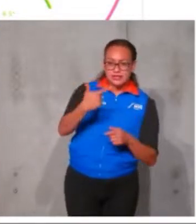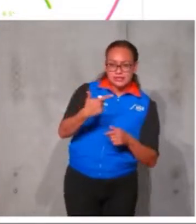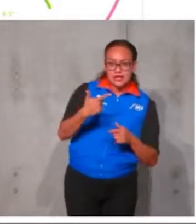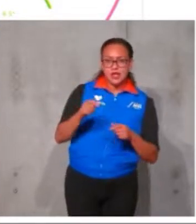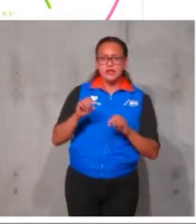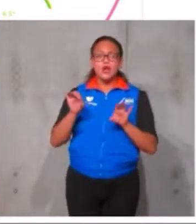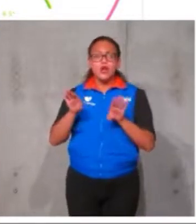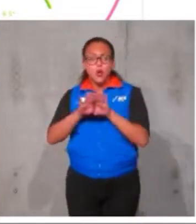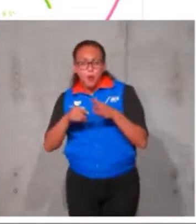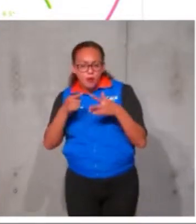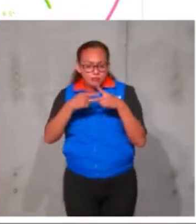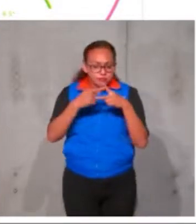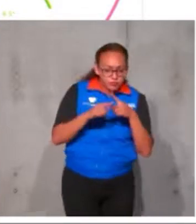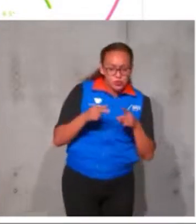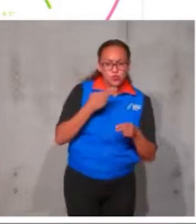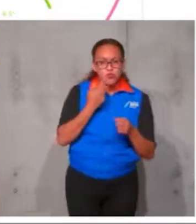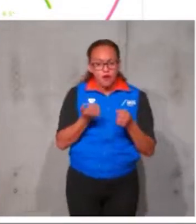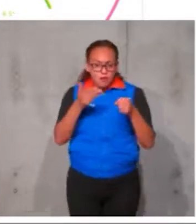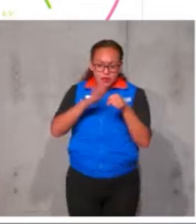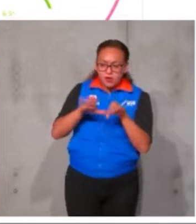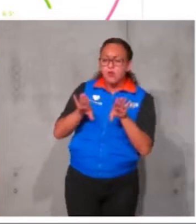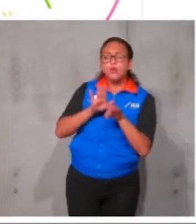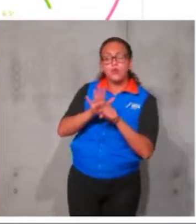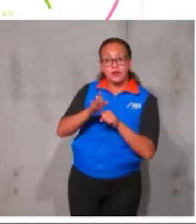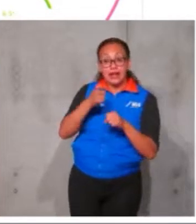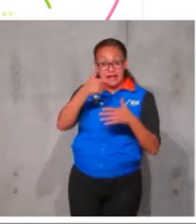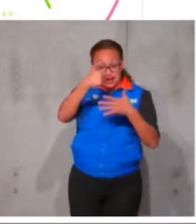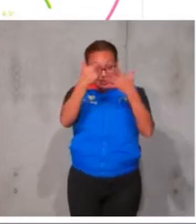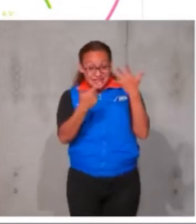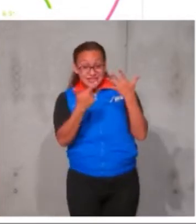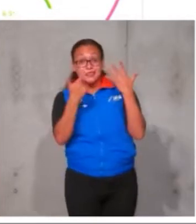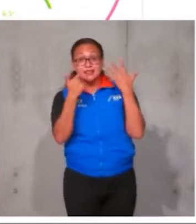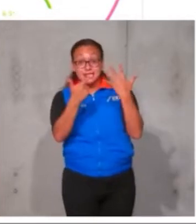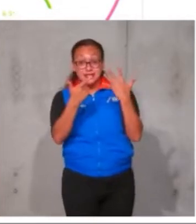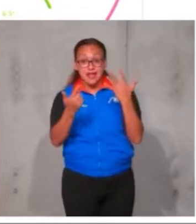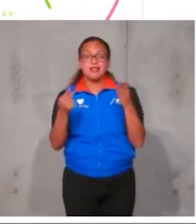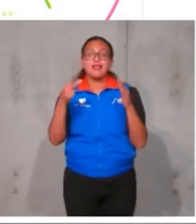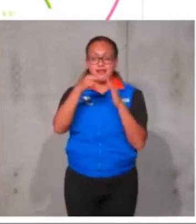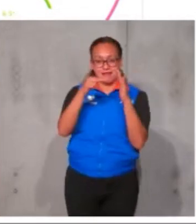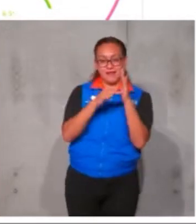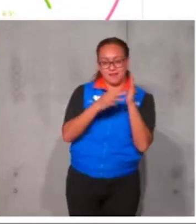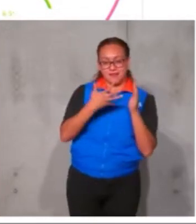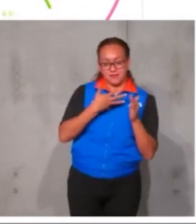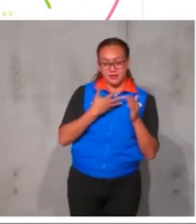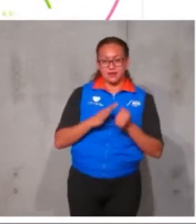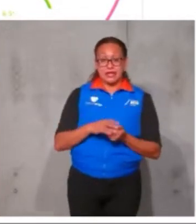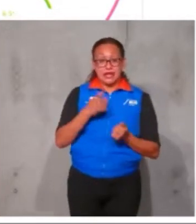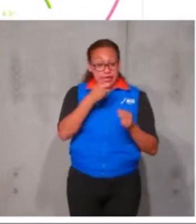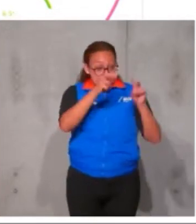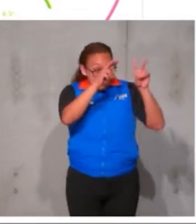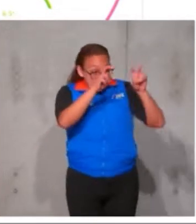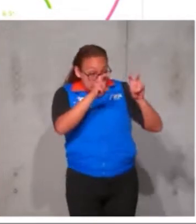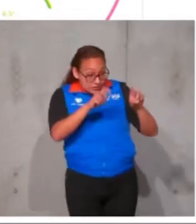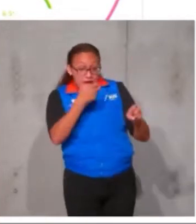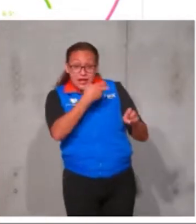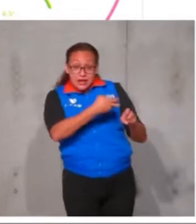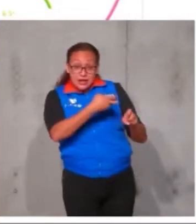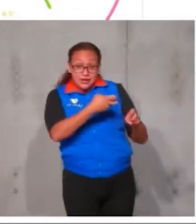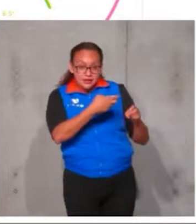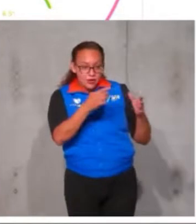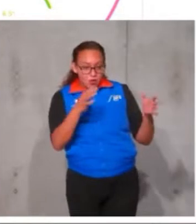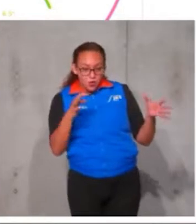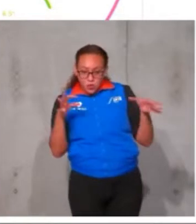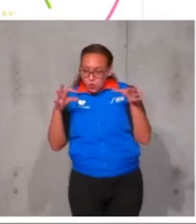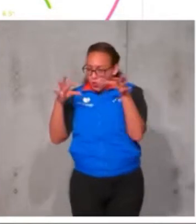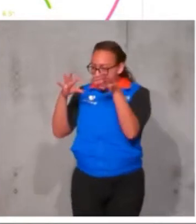y prácticas justas de operación. Estas son las materias que establece la norma. Entonces, son los temas que, de